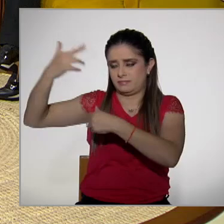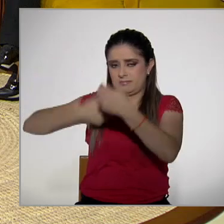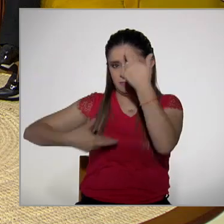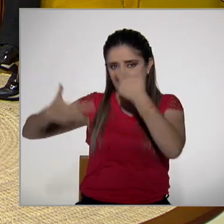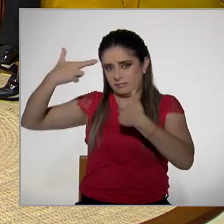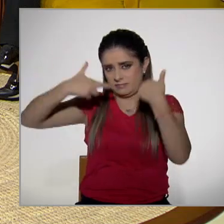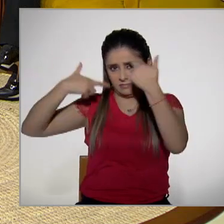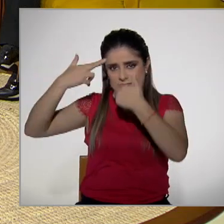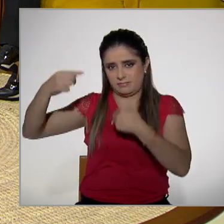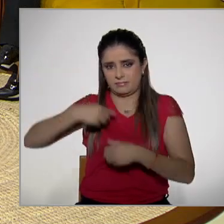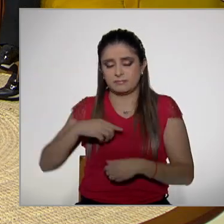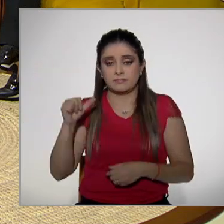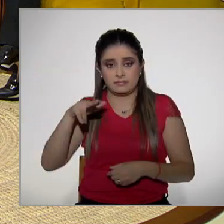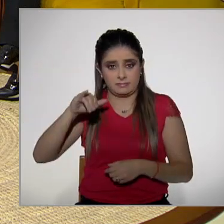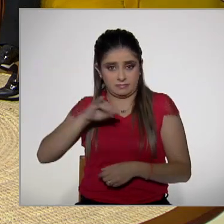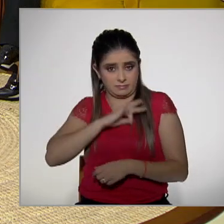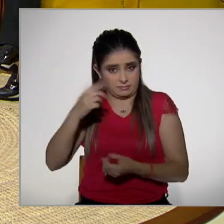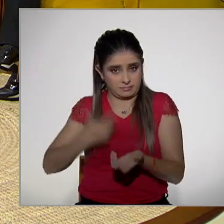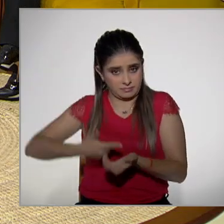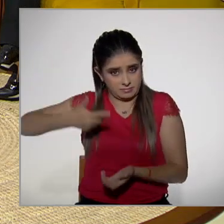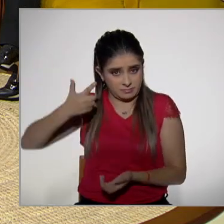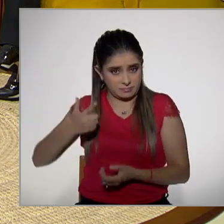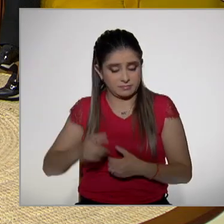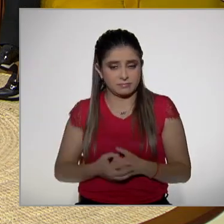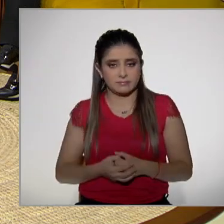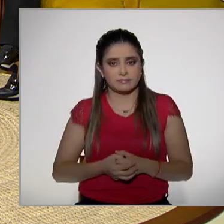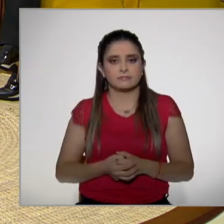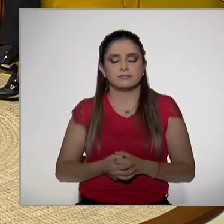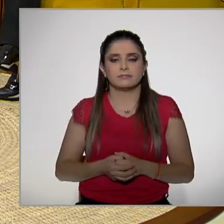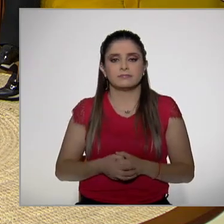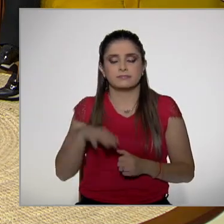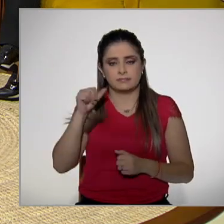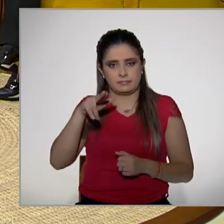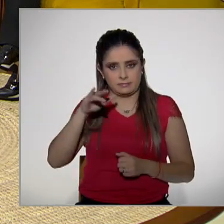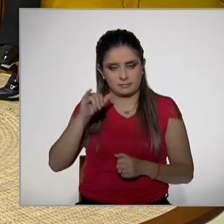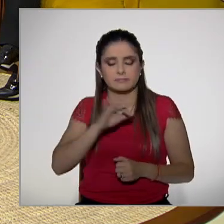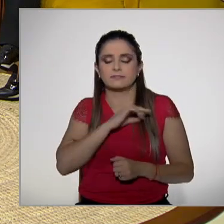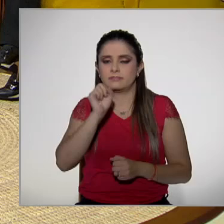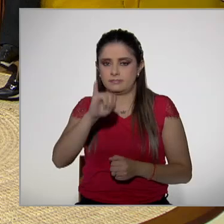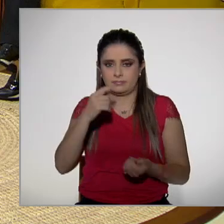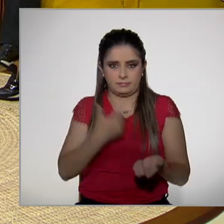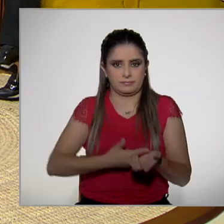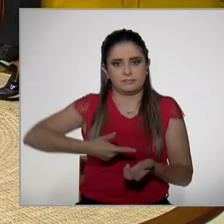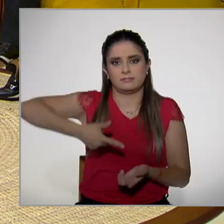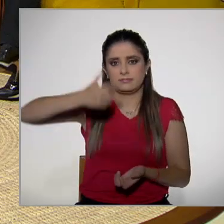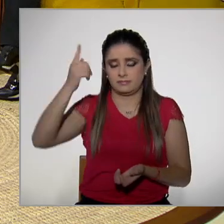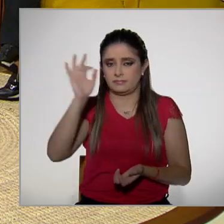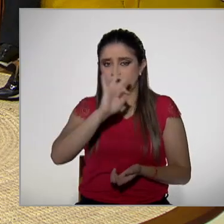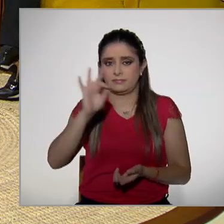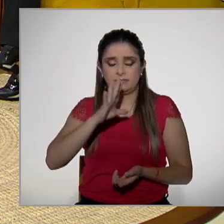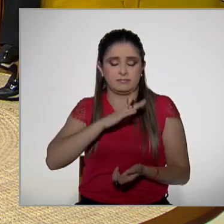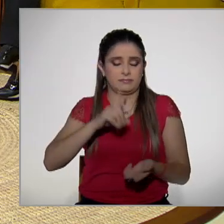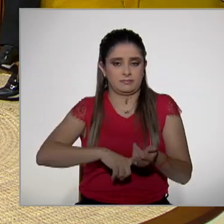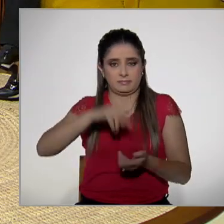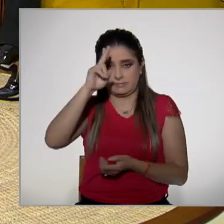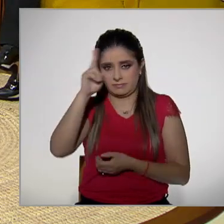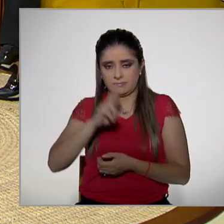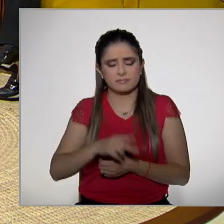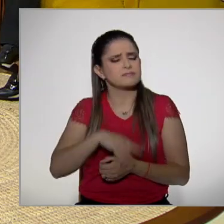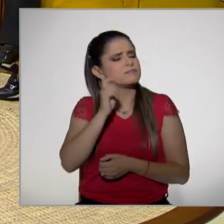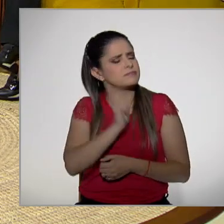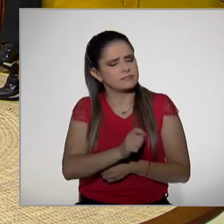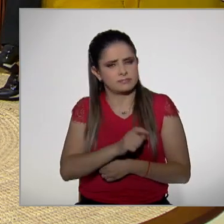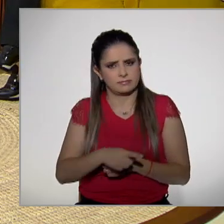grave puede ser una anemia una anemia puede llegar a ser grave sobre todo si es muy aguda la pérdida qué quiere decir